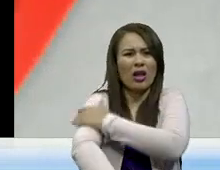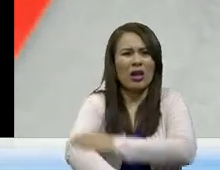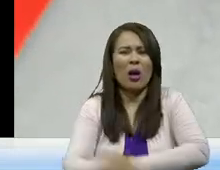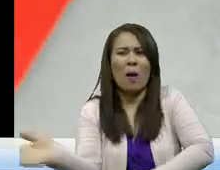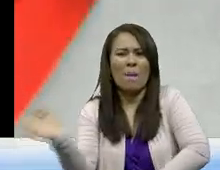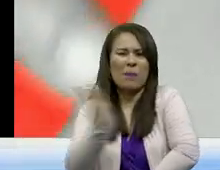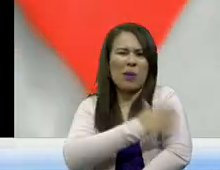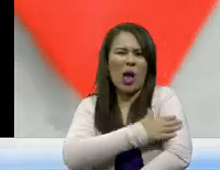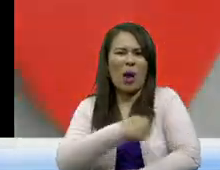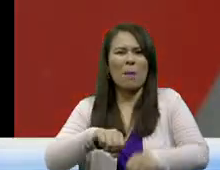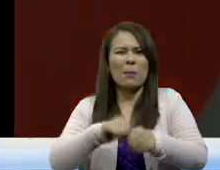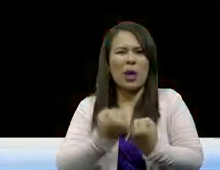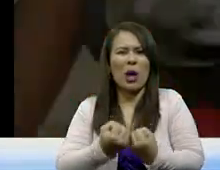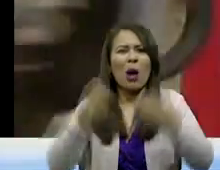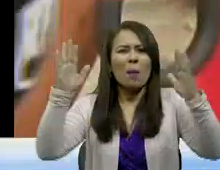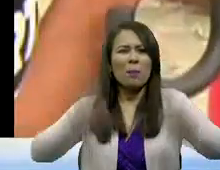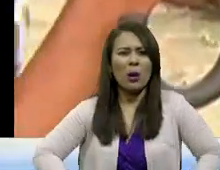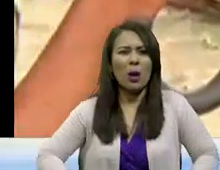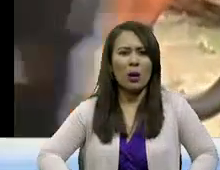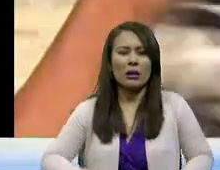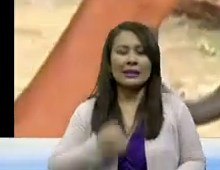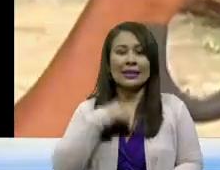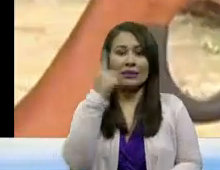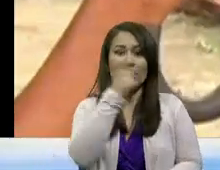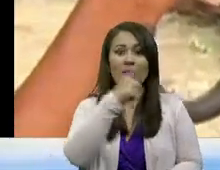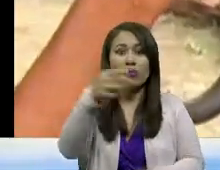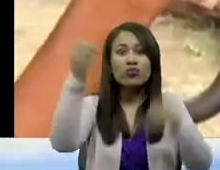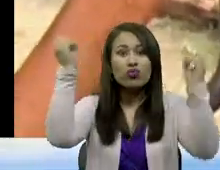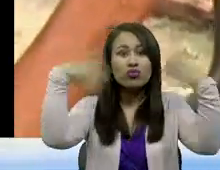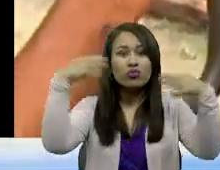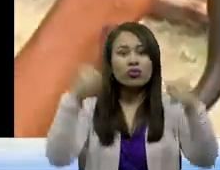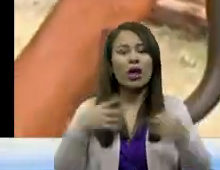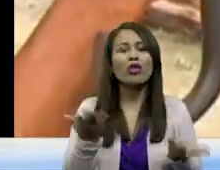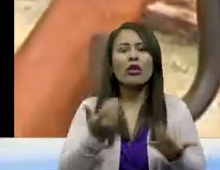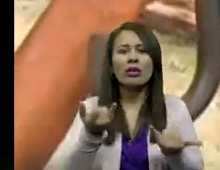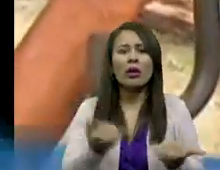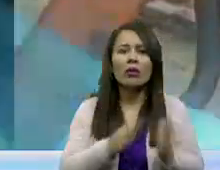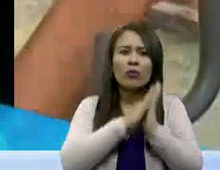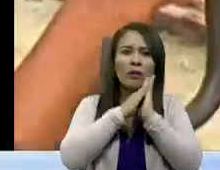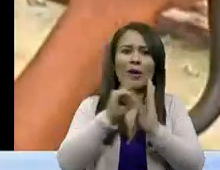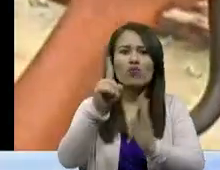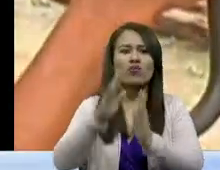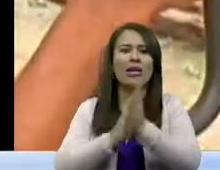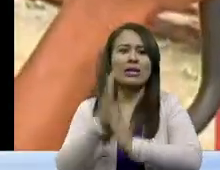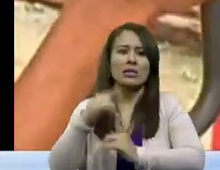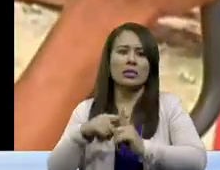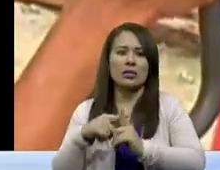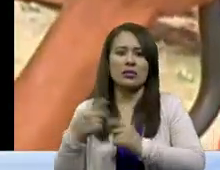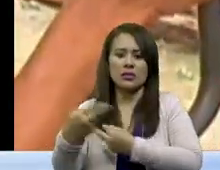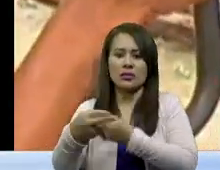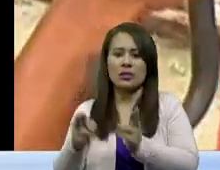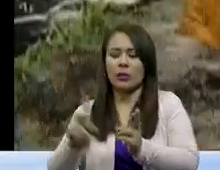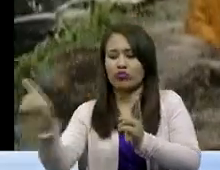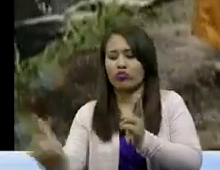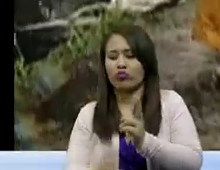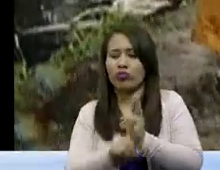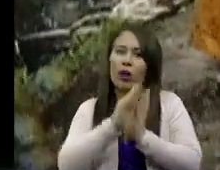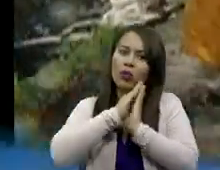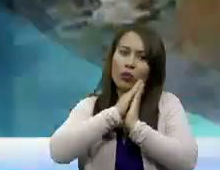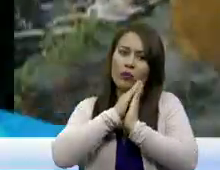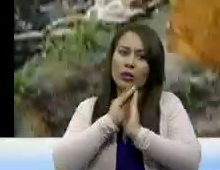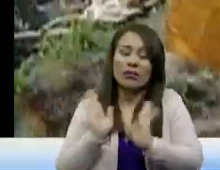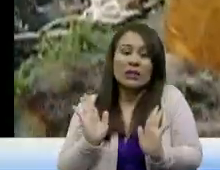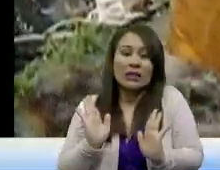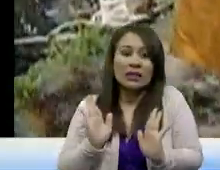el fuerte golpe, lo que cayó en la casa. ¿Dónde pasó la noche su mamá? En la iglesia que está ahí al frente, que lo prestaron para que pase la noche. Personal